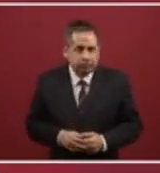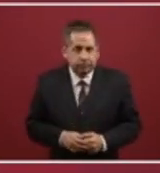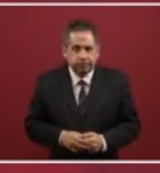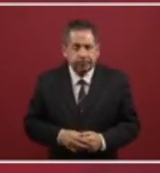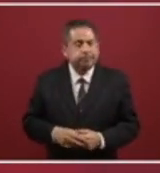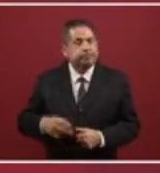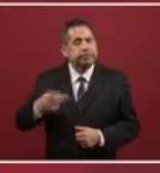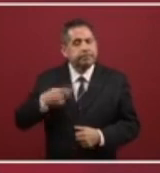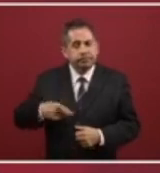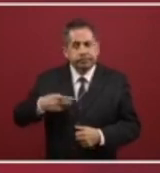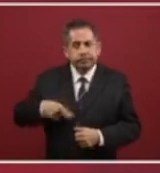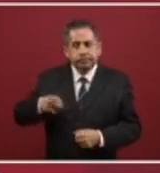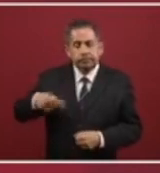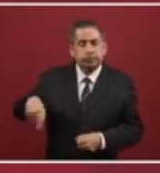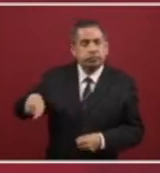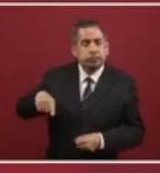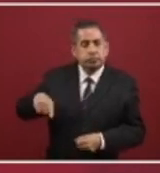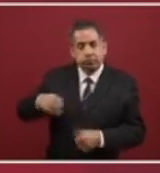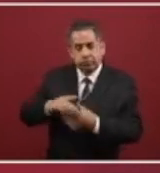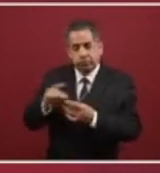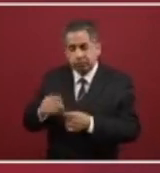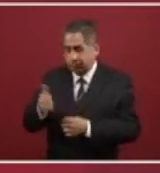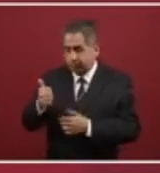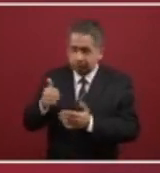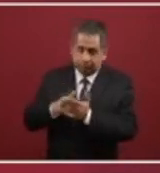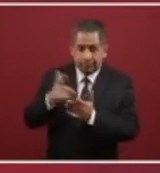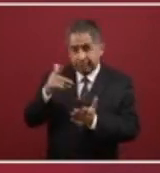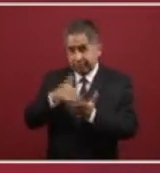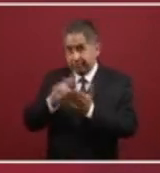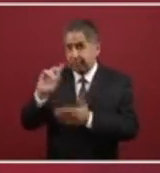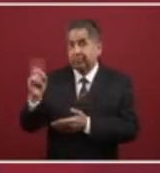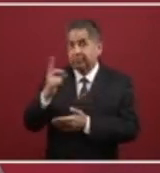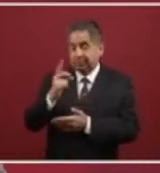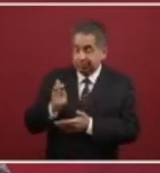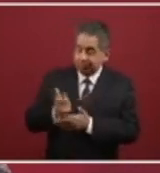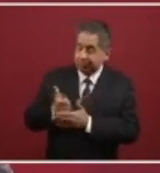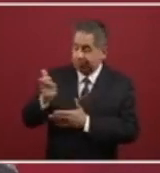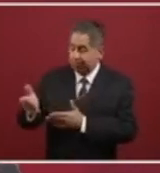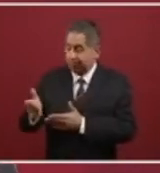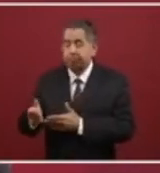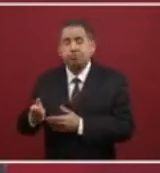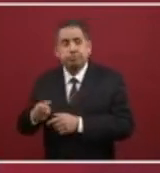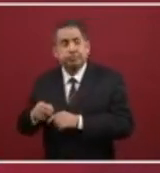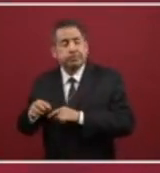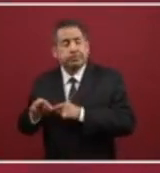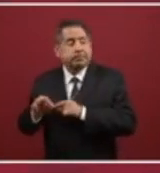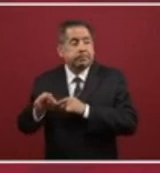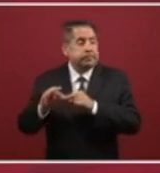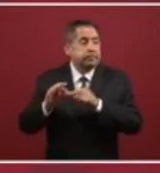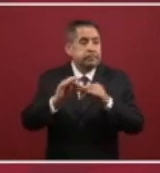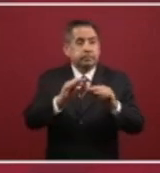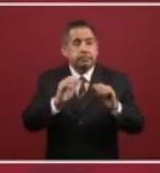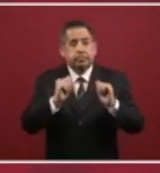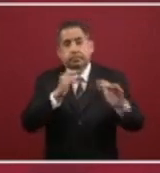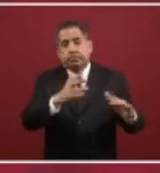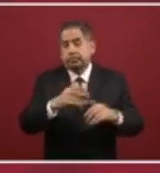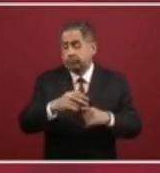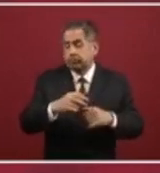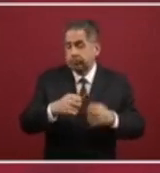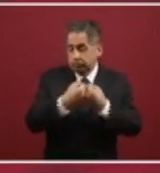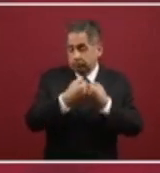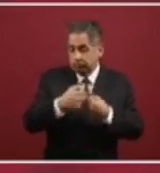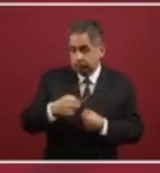Las personas están pagando, como decía yo, de 6,000 a 7,000 dólares para llegar a la frontera norte.